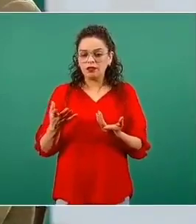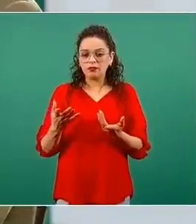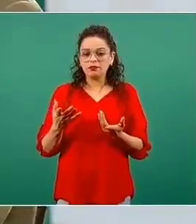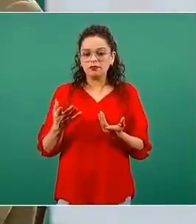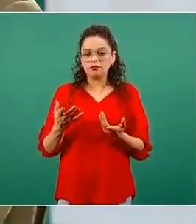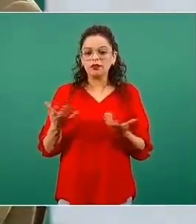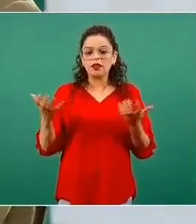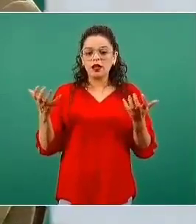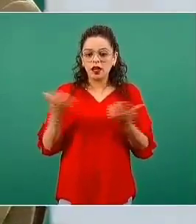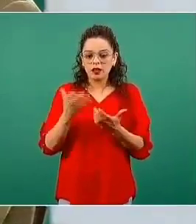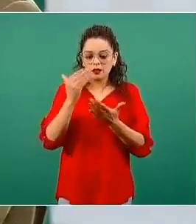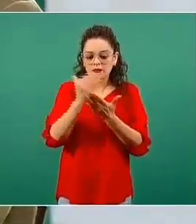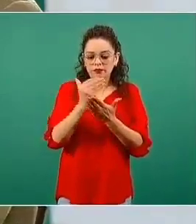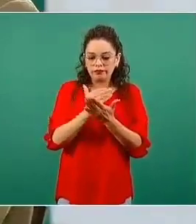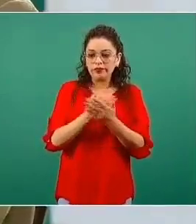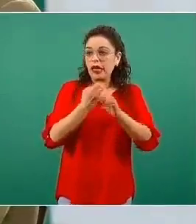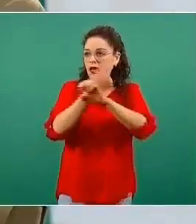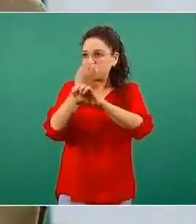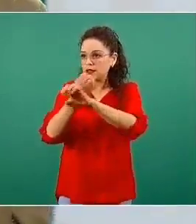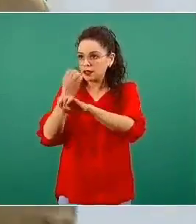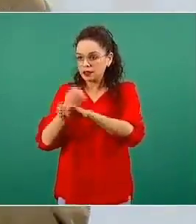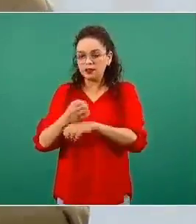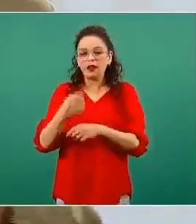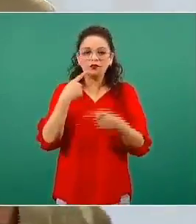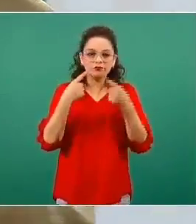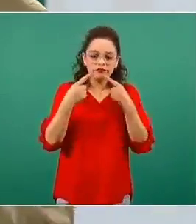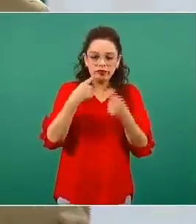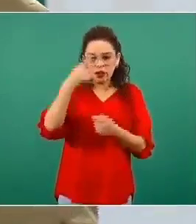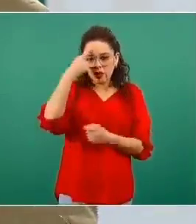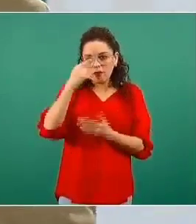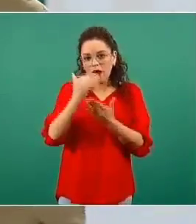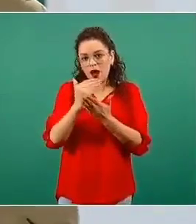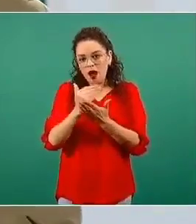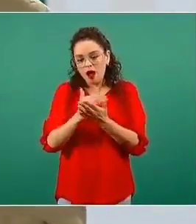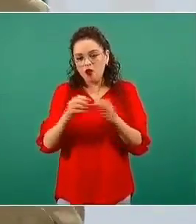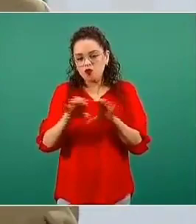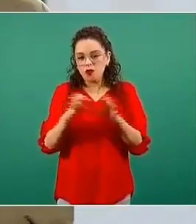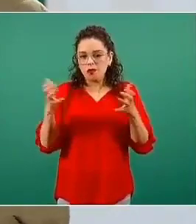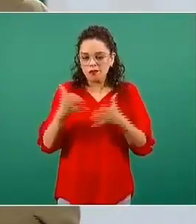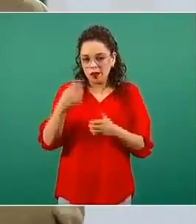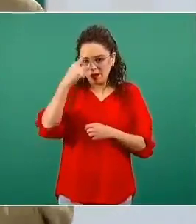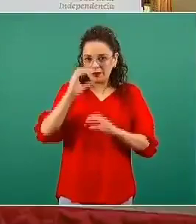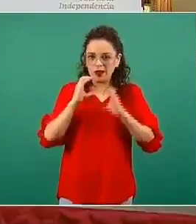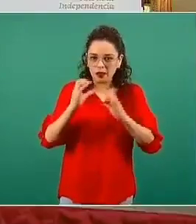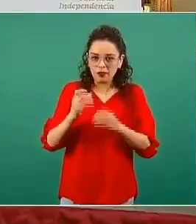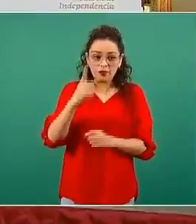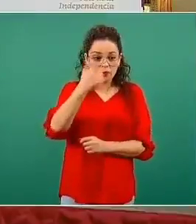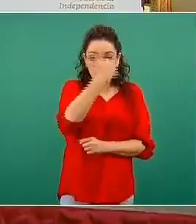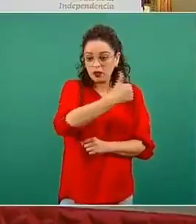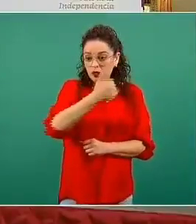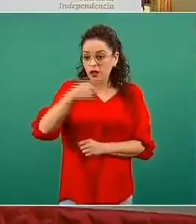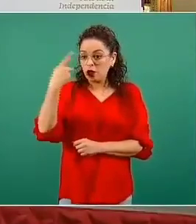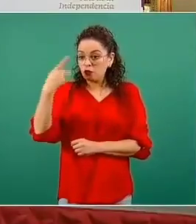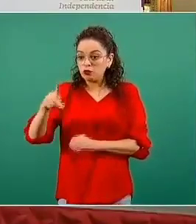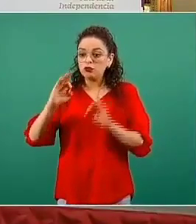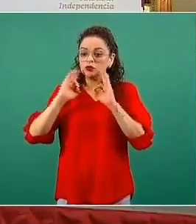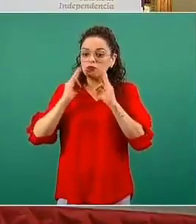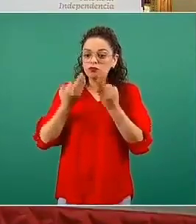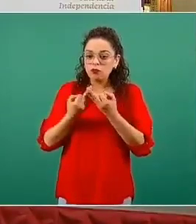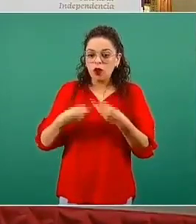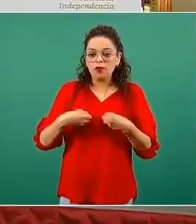creó un lineamiento y cada entidad, pues dada su realidad, pues ha ido formando diferentes